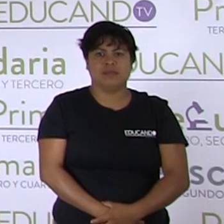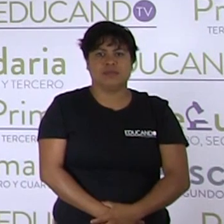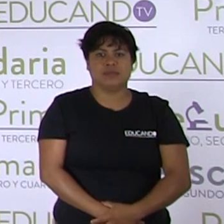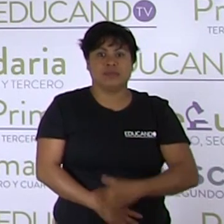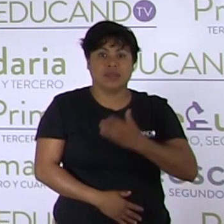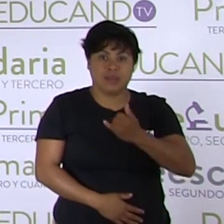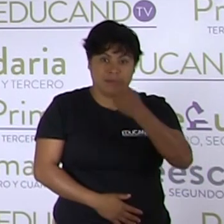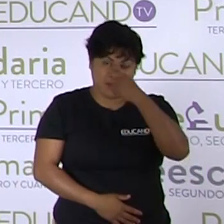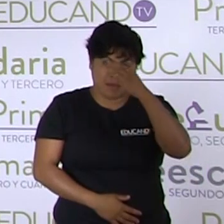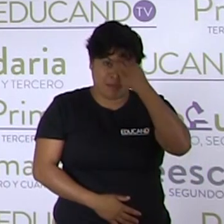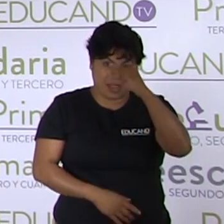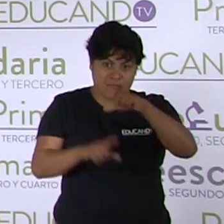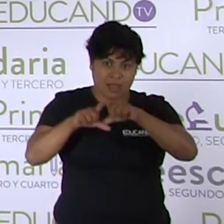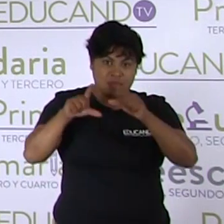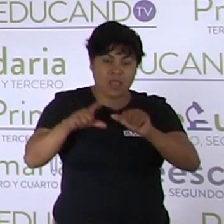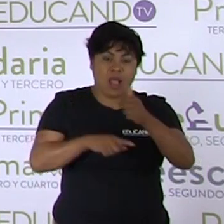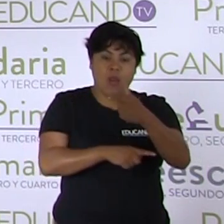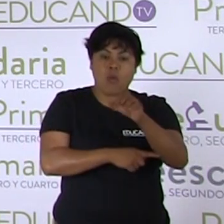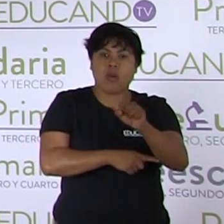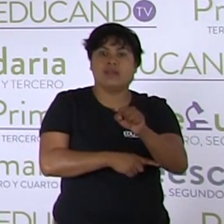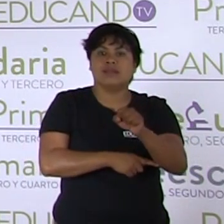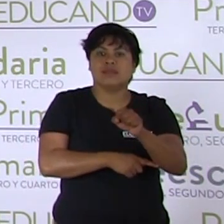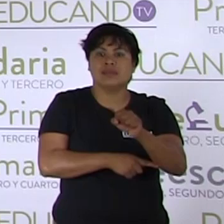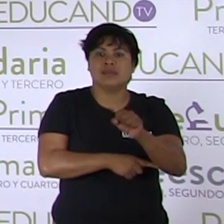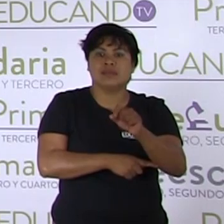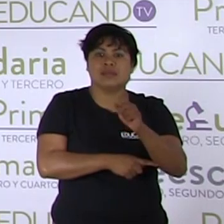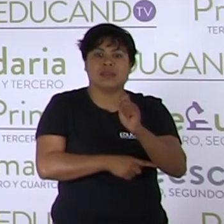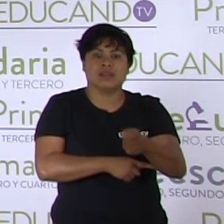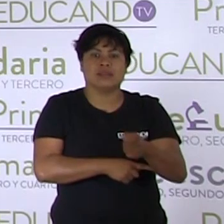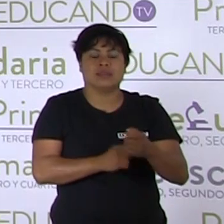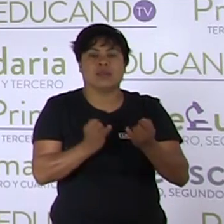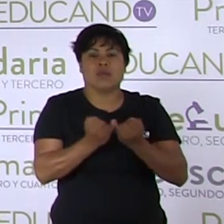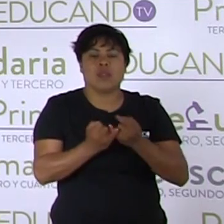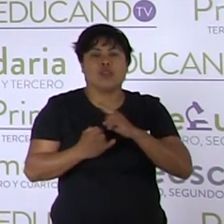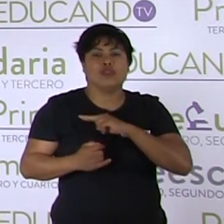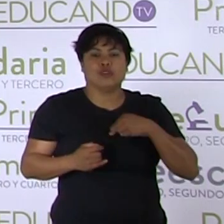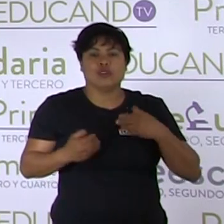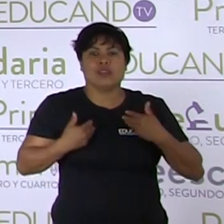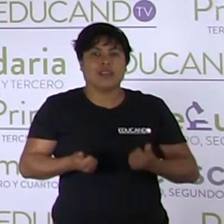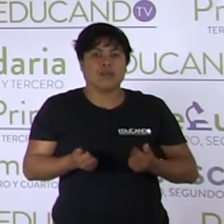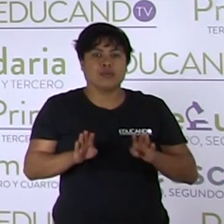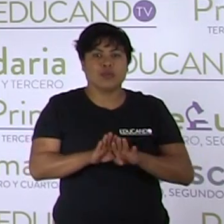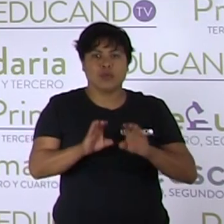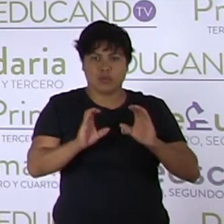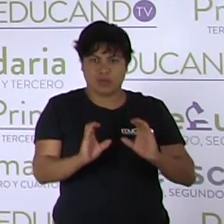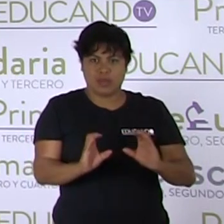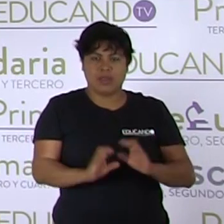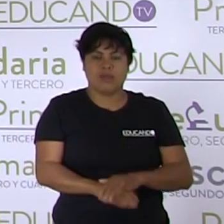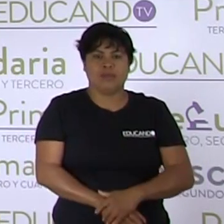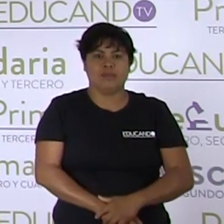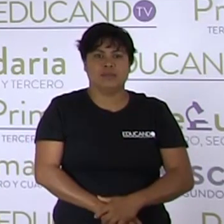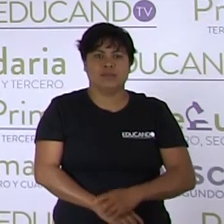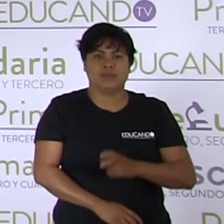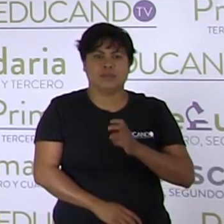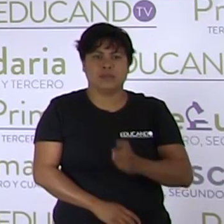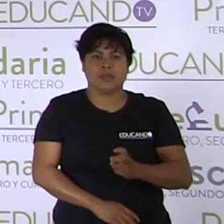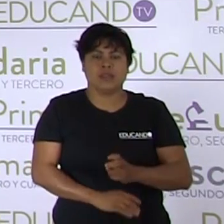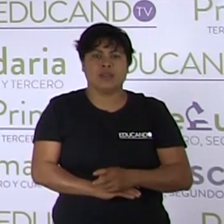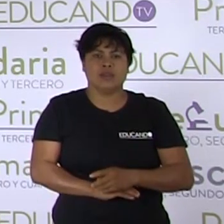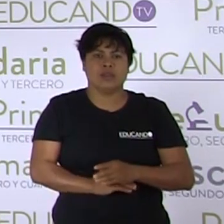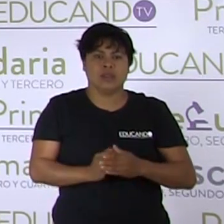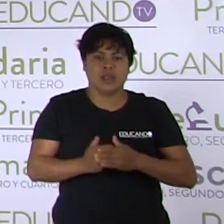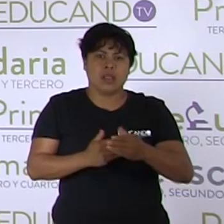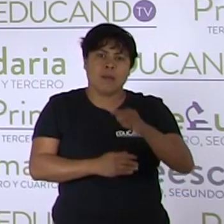Y para el mexicano, pues el aguas, ¿sí? Lo entendemos que es cuidado. Esos tipos